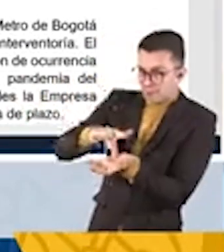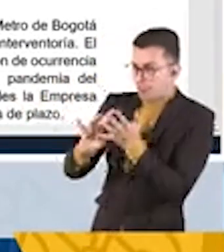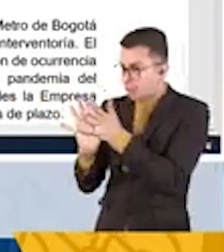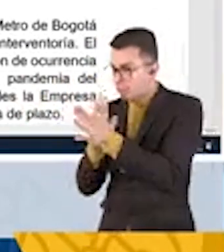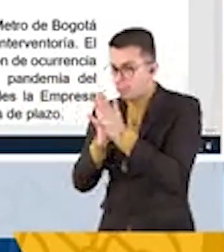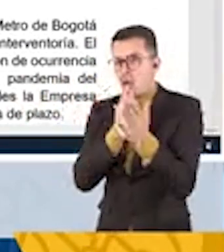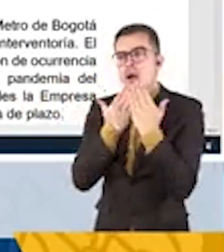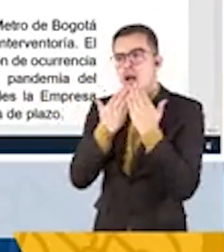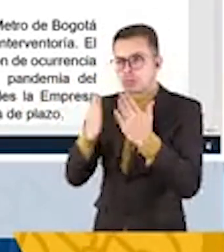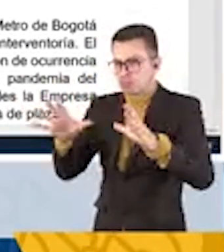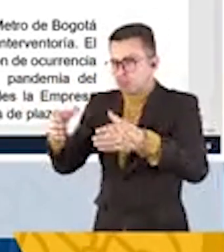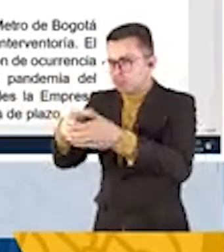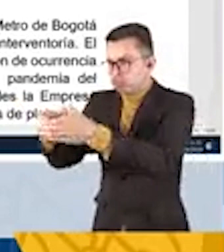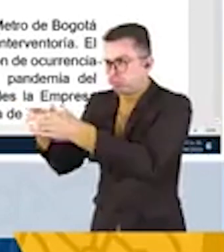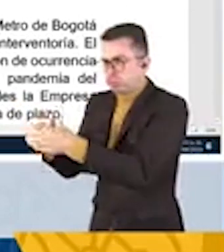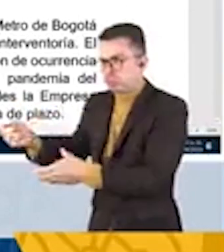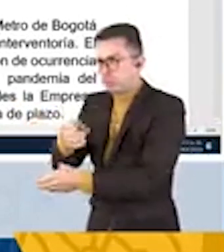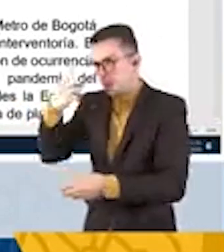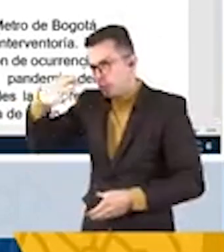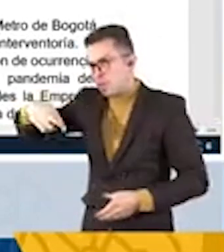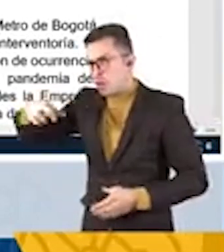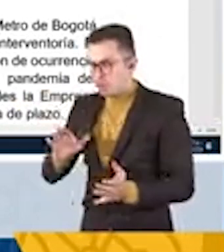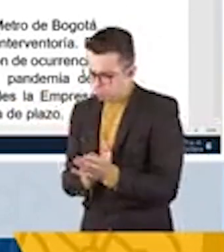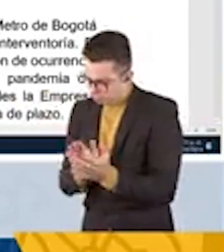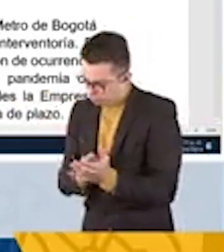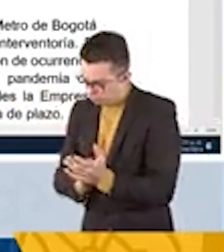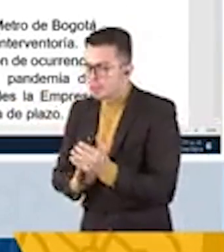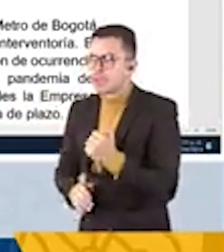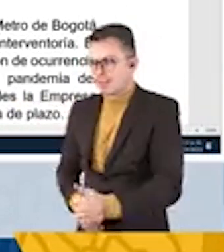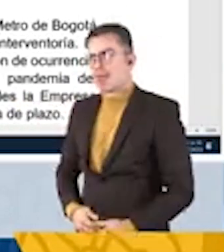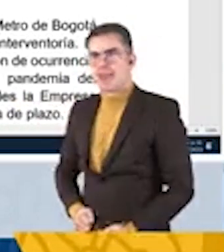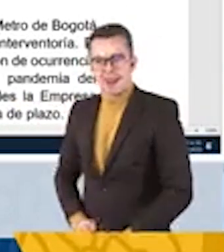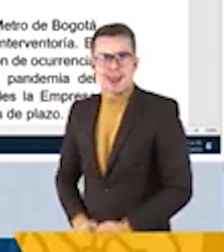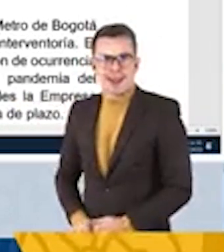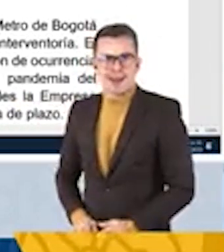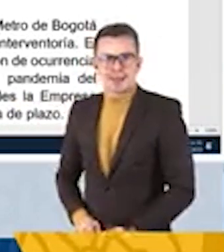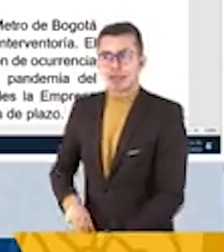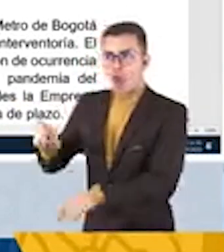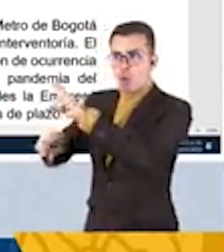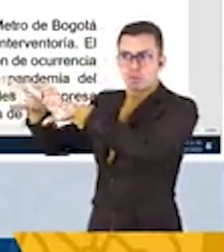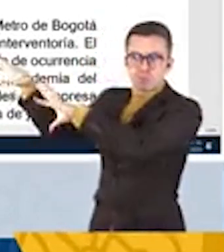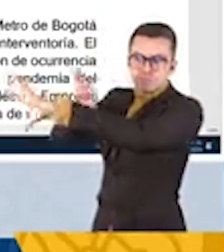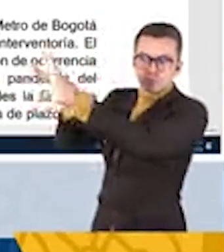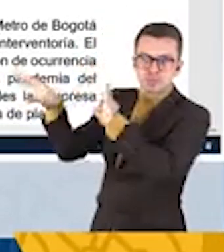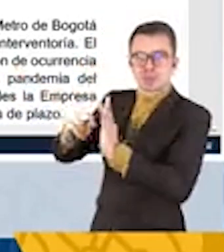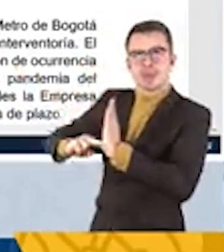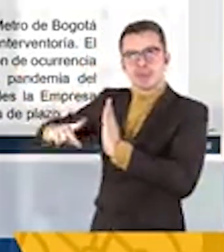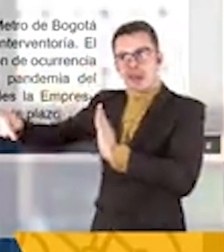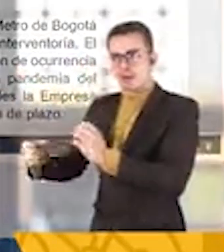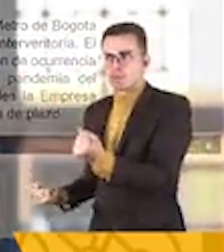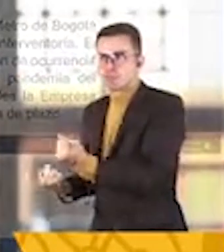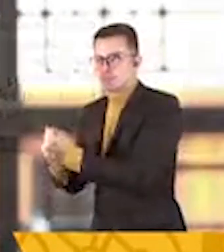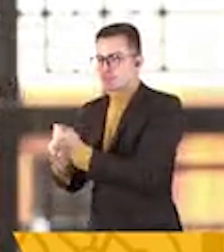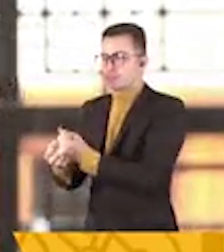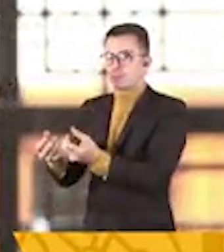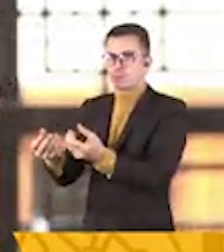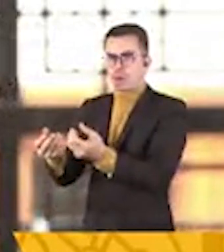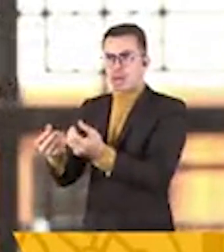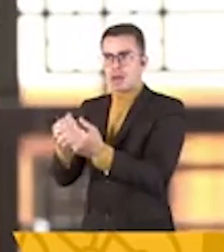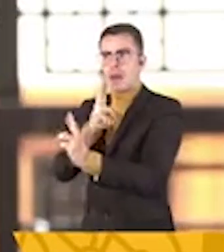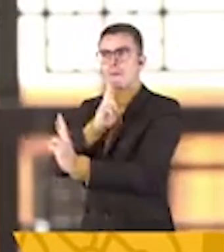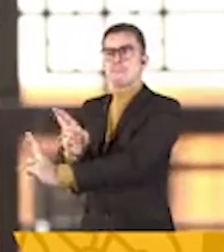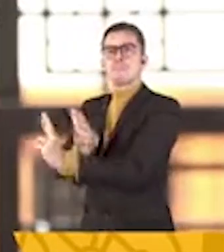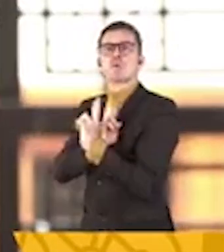equipos. Valoramos y apreciamos el refuerzo de personal técnico que ha hecho el consorcio en las últimas